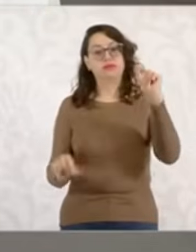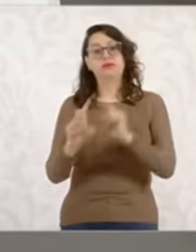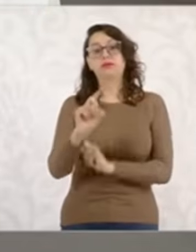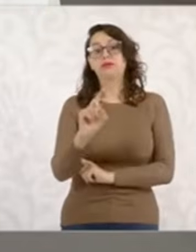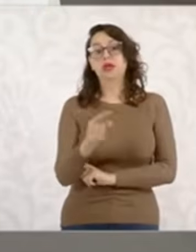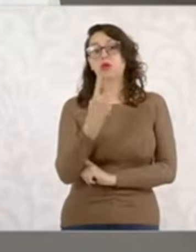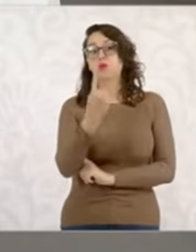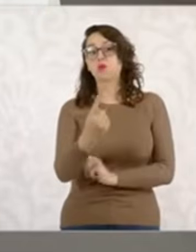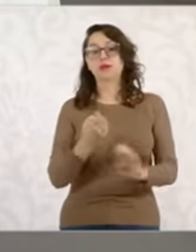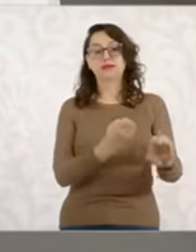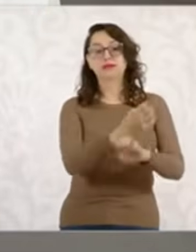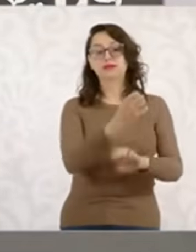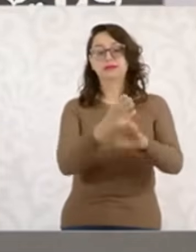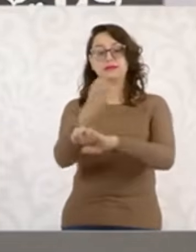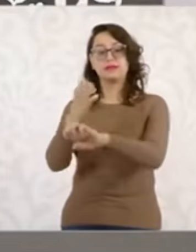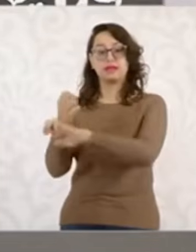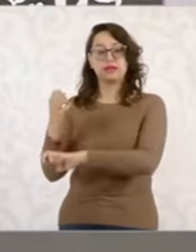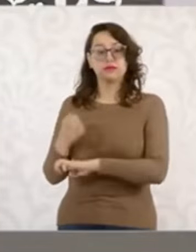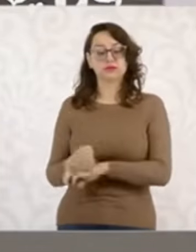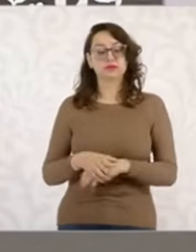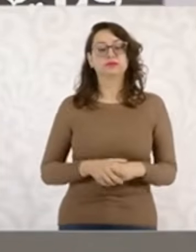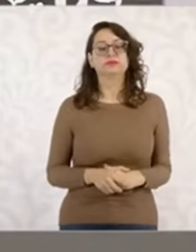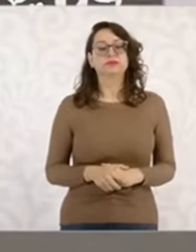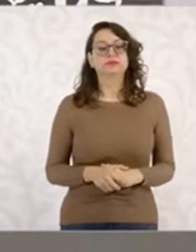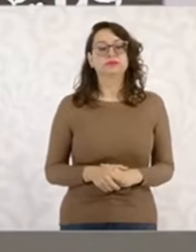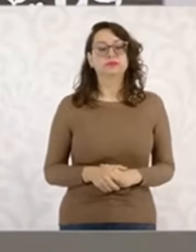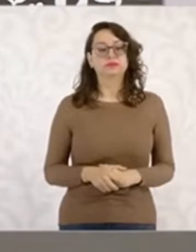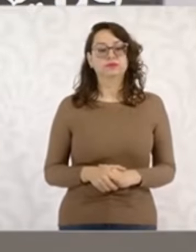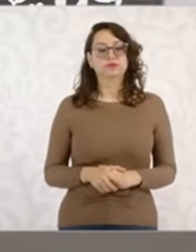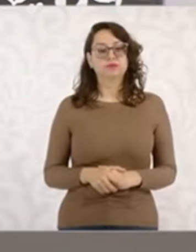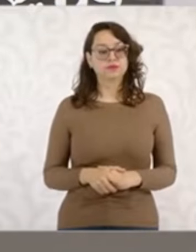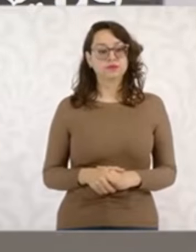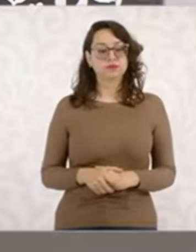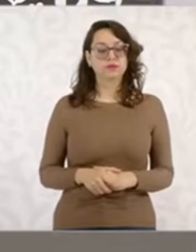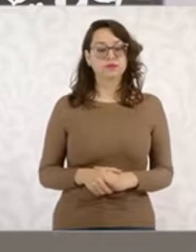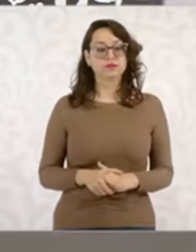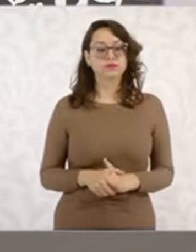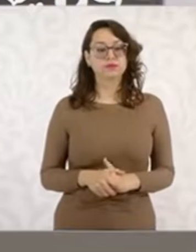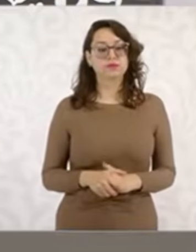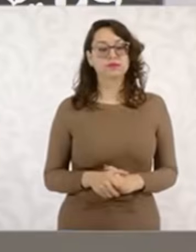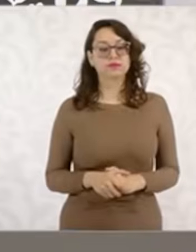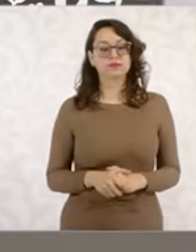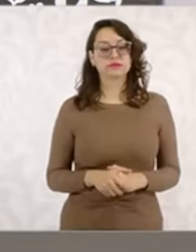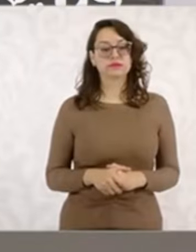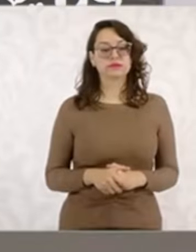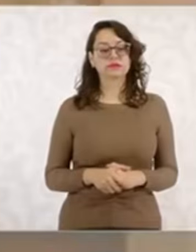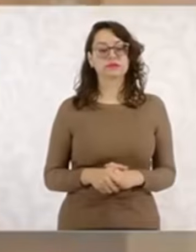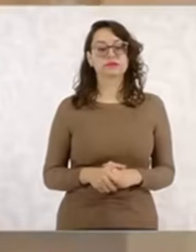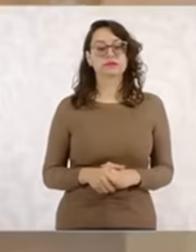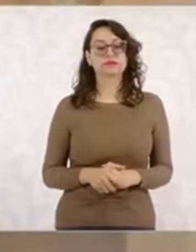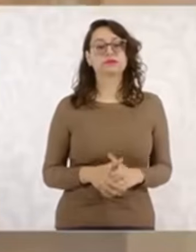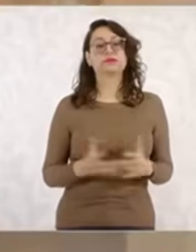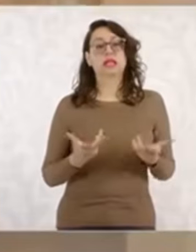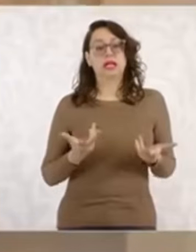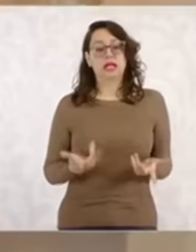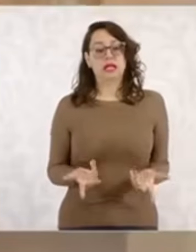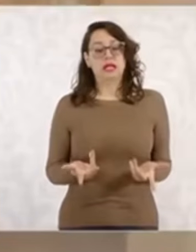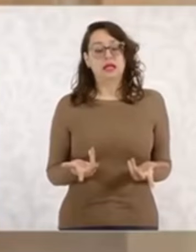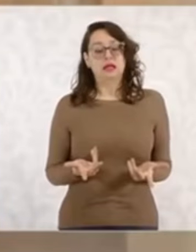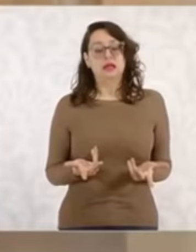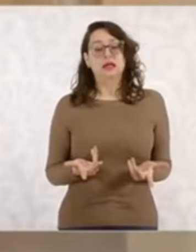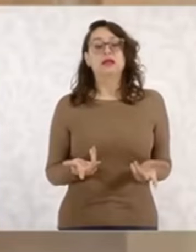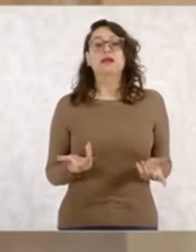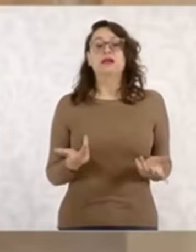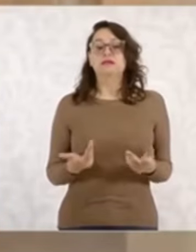Entonces, este es el dato duro. Cuando señalo que son suscripciones, es que implica llegar